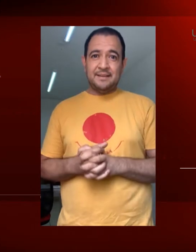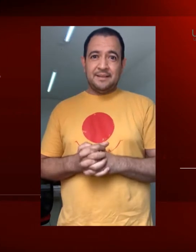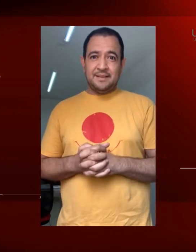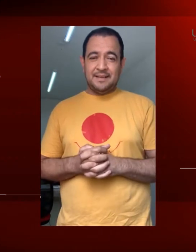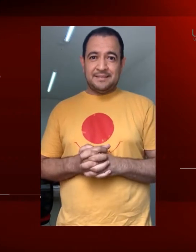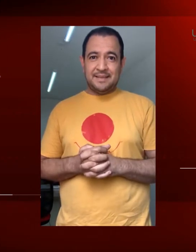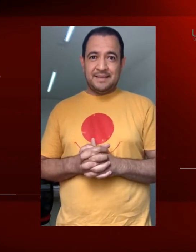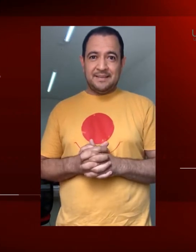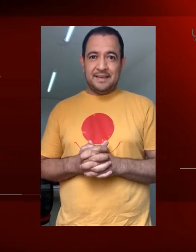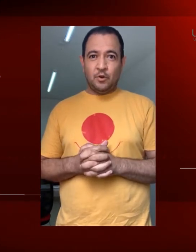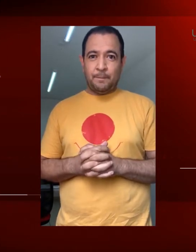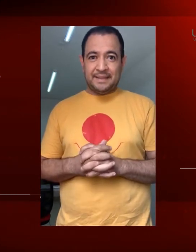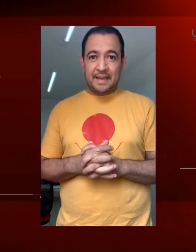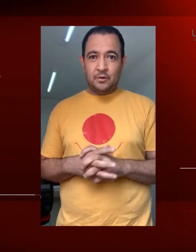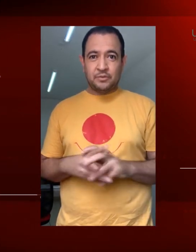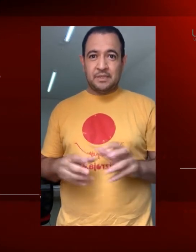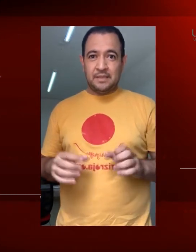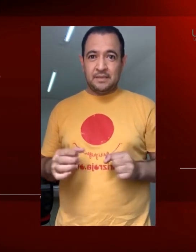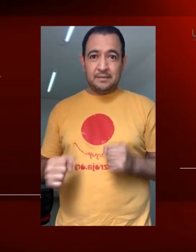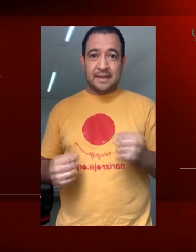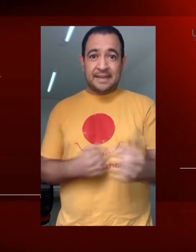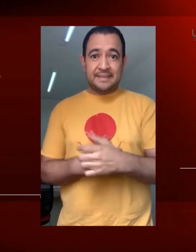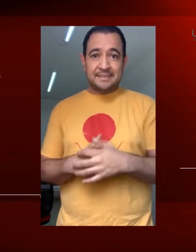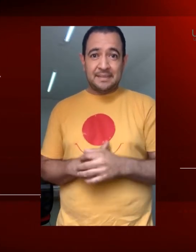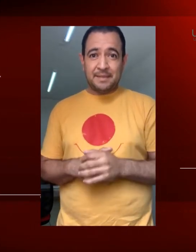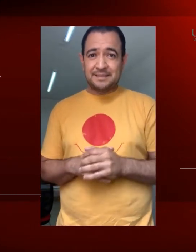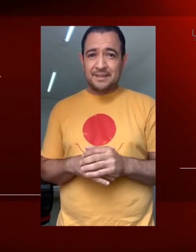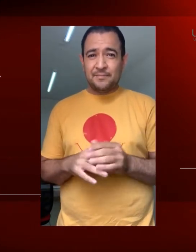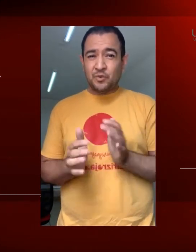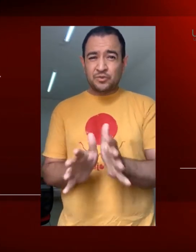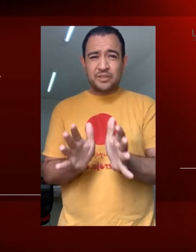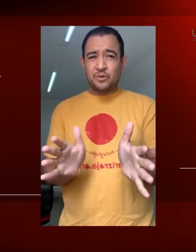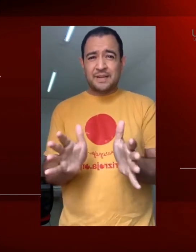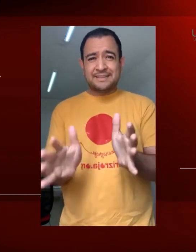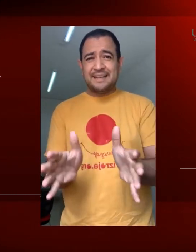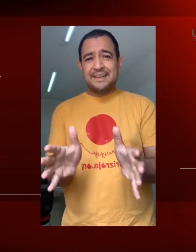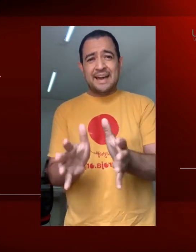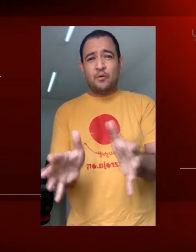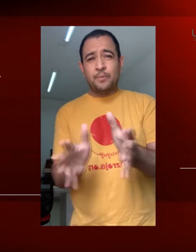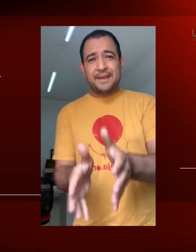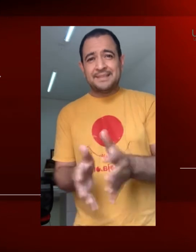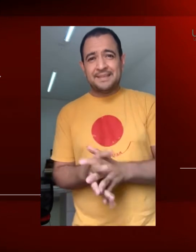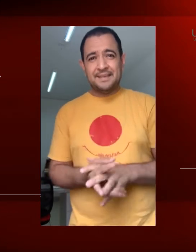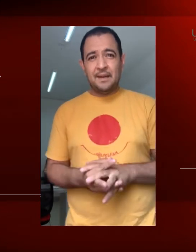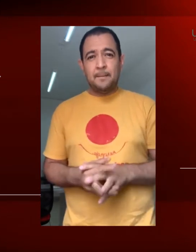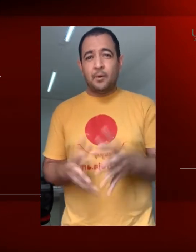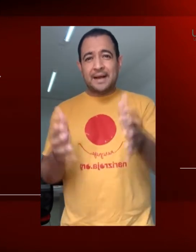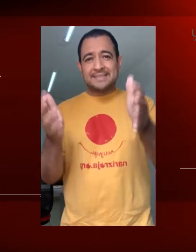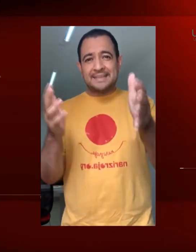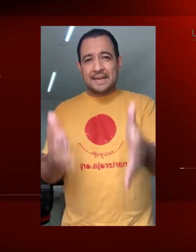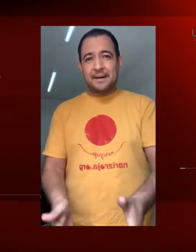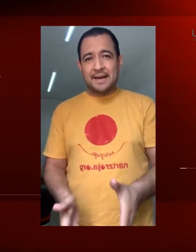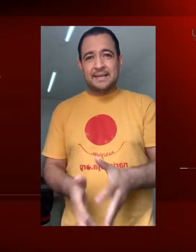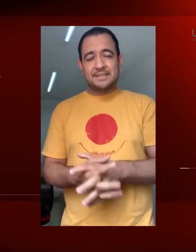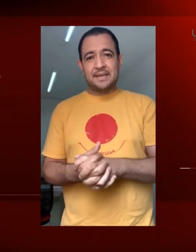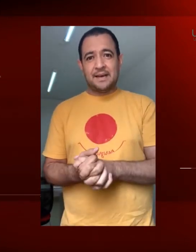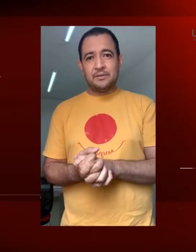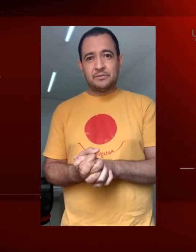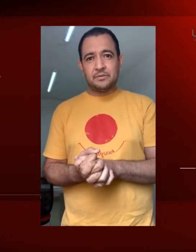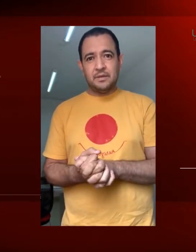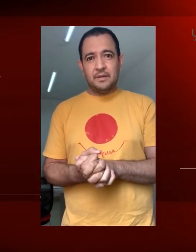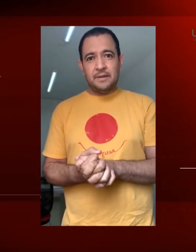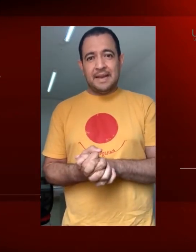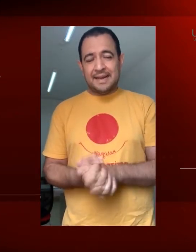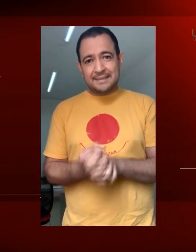tienen de golpeteos y guerritas y demás. No, señor Gatell, ya ubíquese, póngase a trabajar,